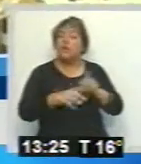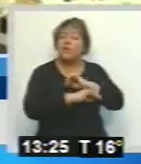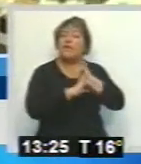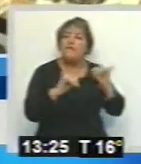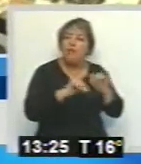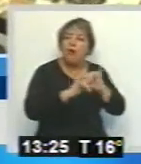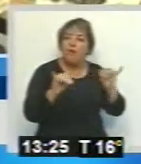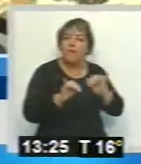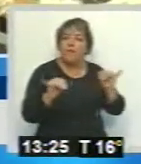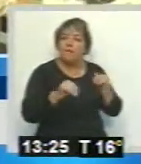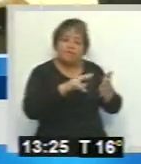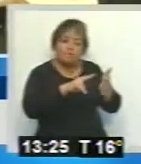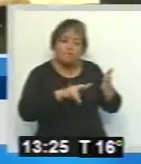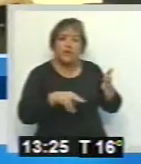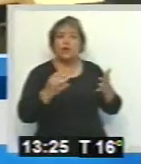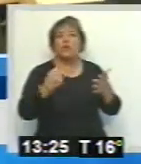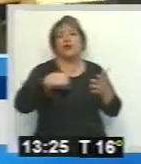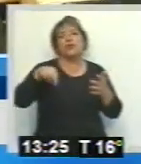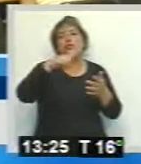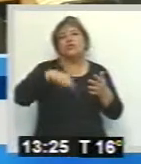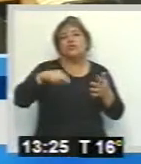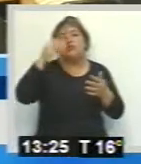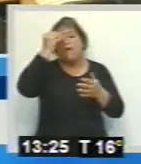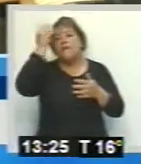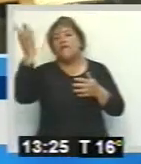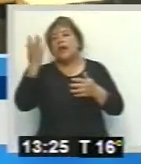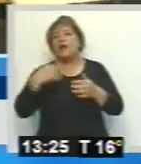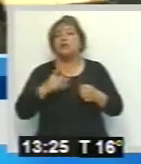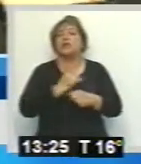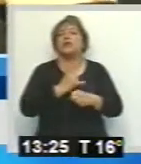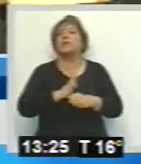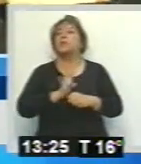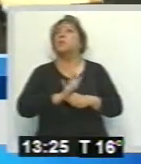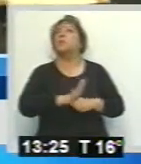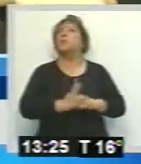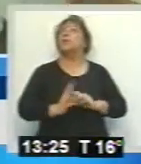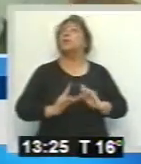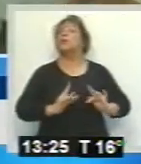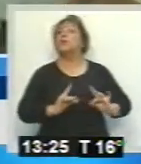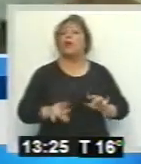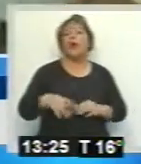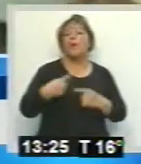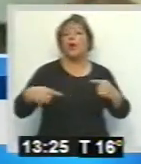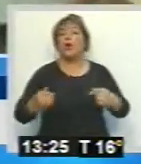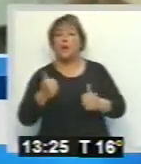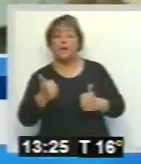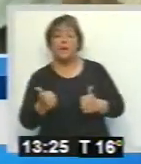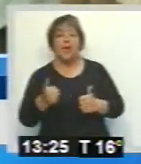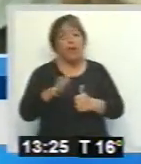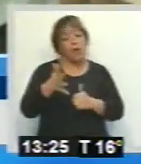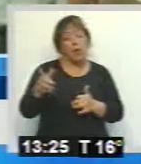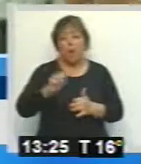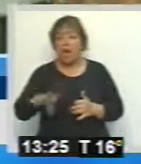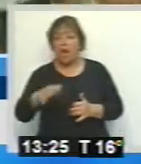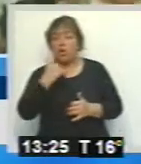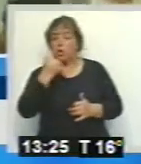es como que nosotros, el oficialismo, estamos acá para tapar las cosas que supuestamente se hacen bien, regular o mal, no sé, pero me parece